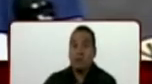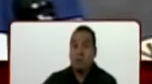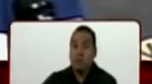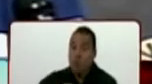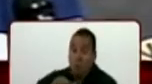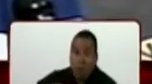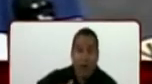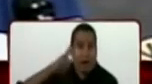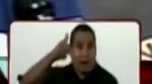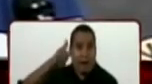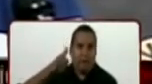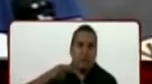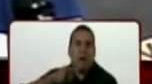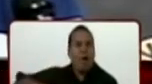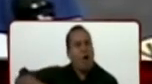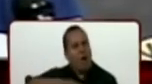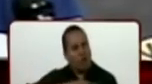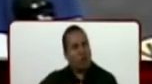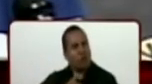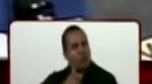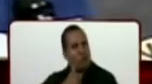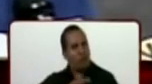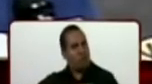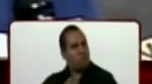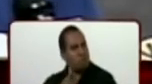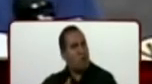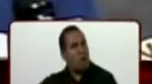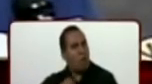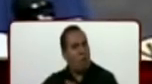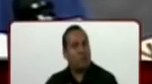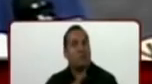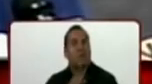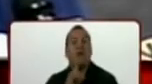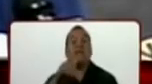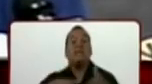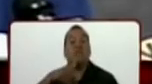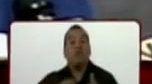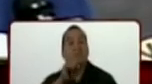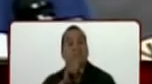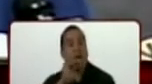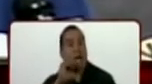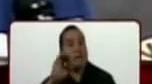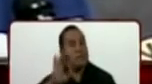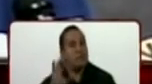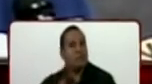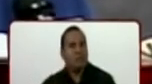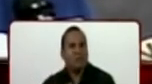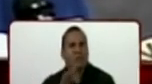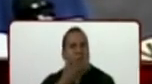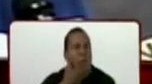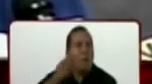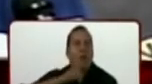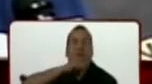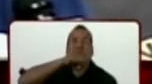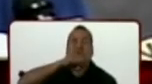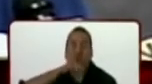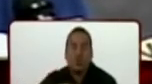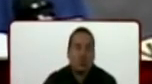nos conviene a todas y nos conviene a todos. Si vota el 100%, será histórico, será algo que nunca